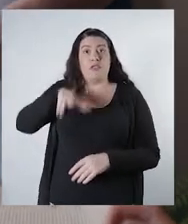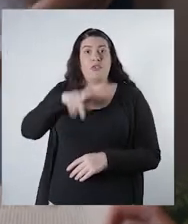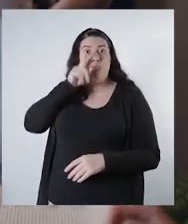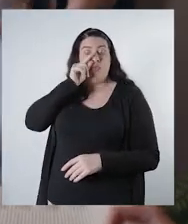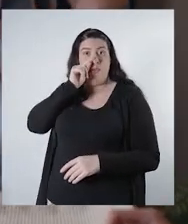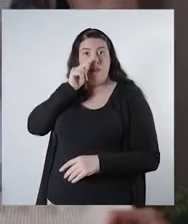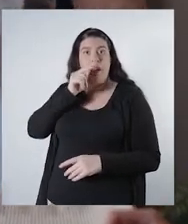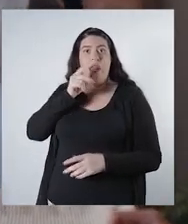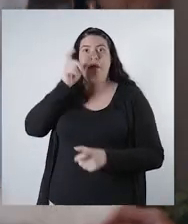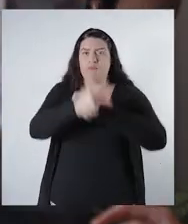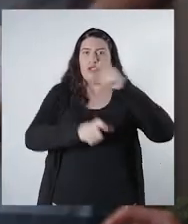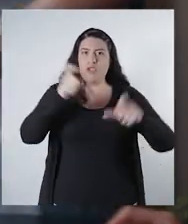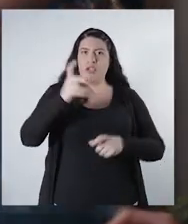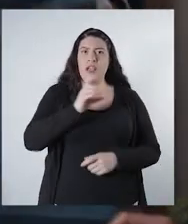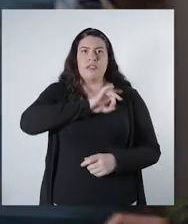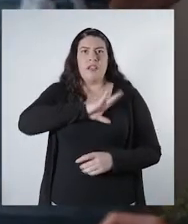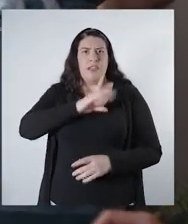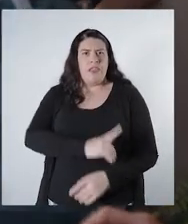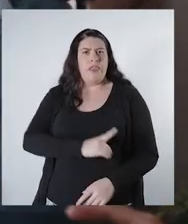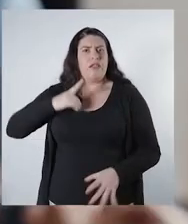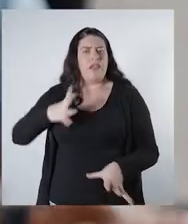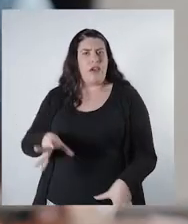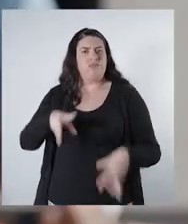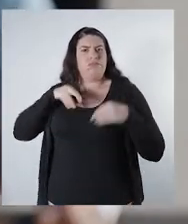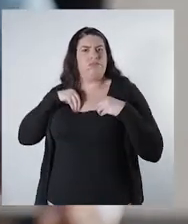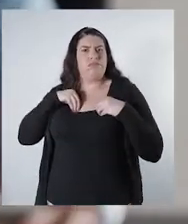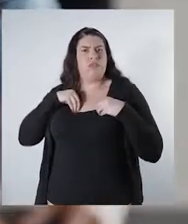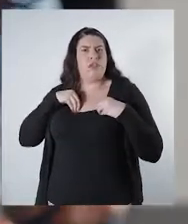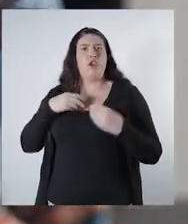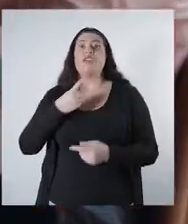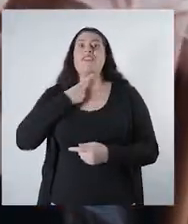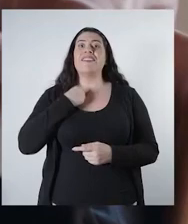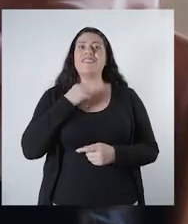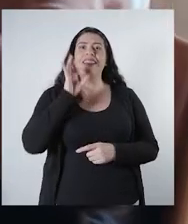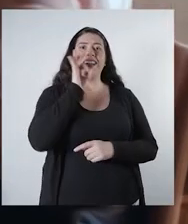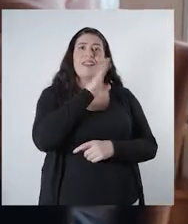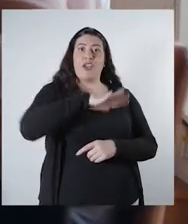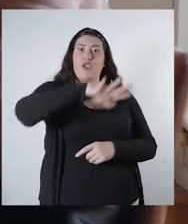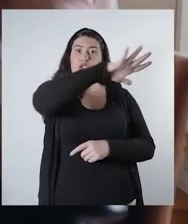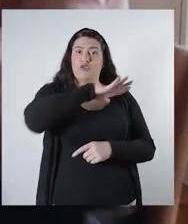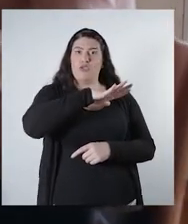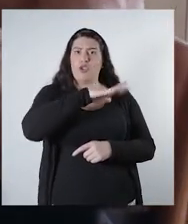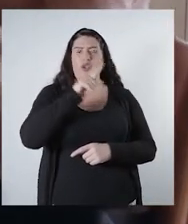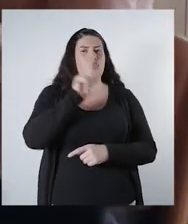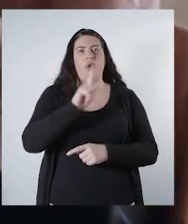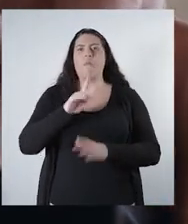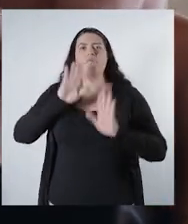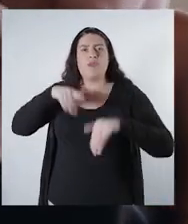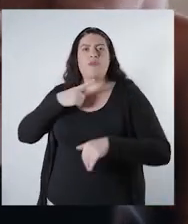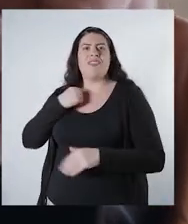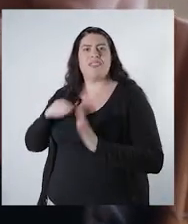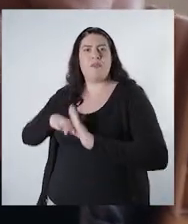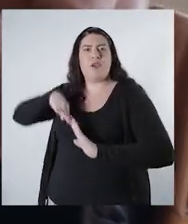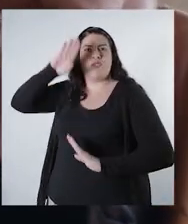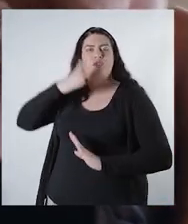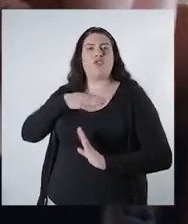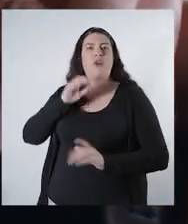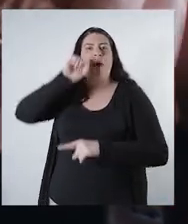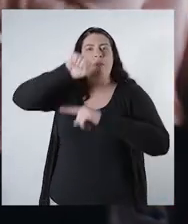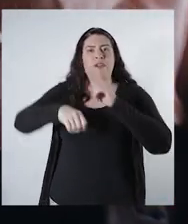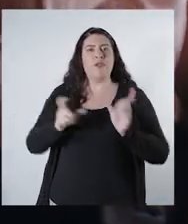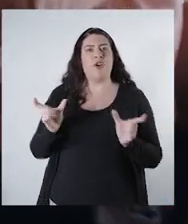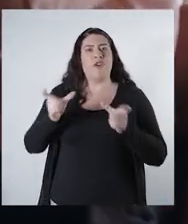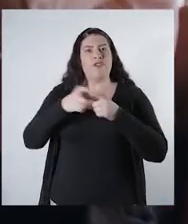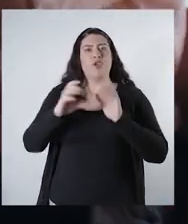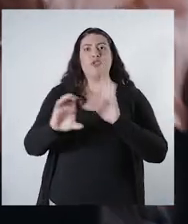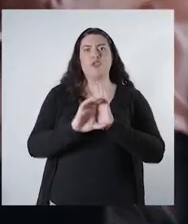Permiso. El pueblo de Chile volvió a recuperar su dignidad. Nos dimos cuenta que los intereses de la élite no son los intereses de la mayoría. Aprobaremos